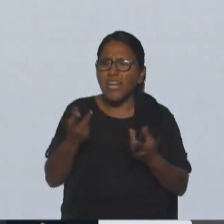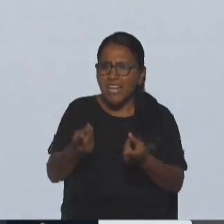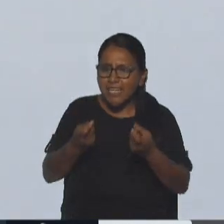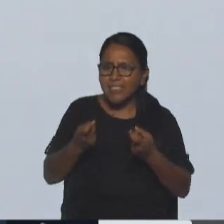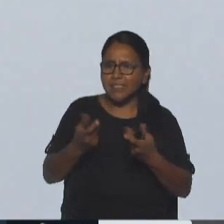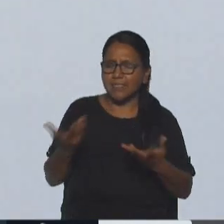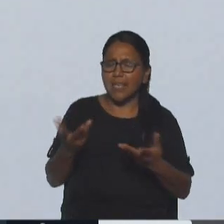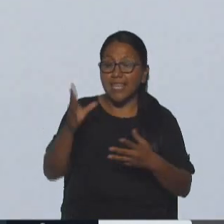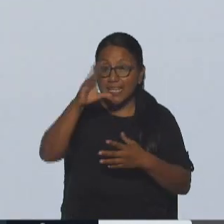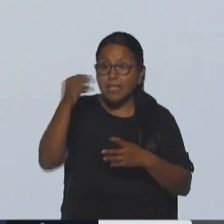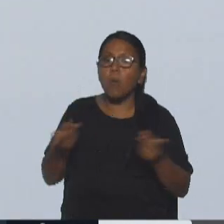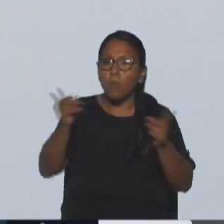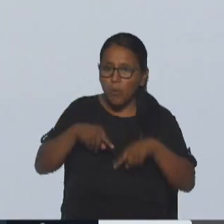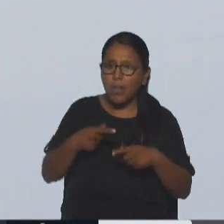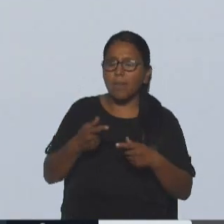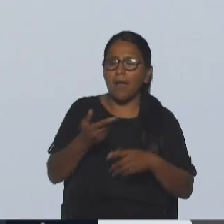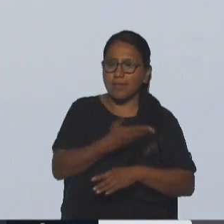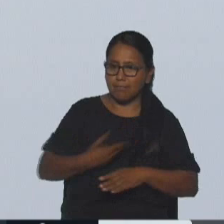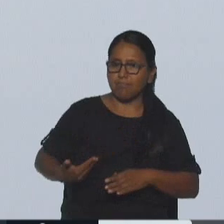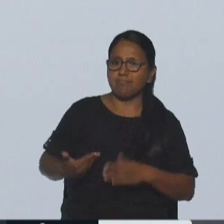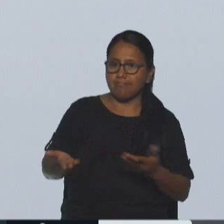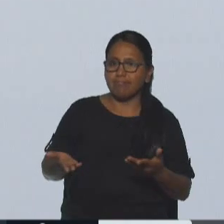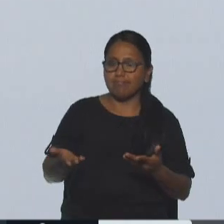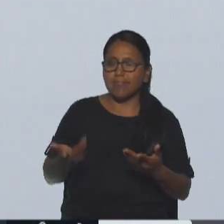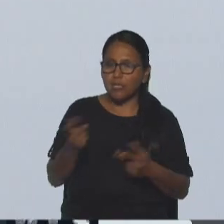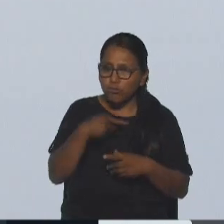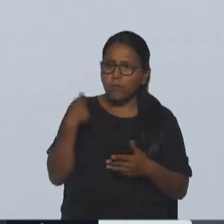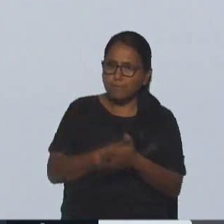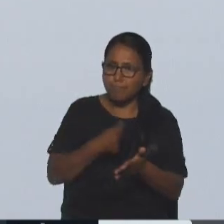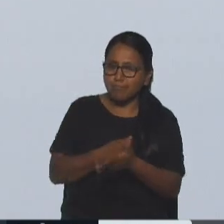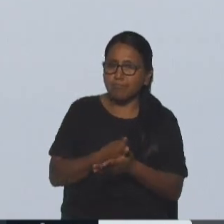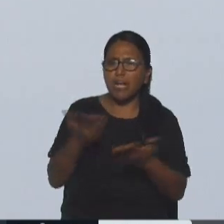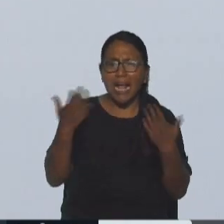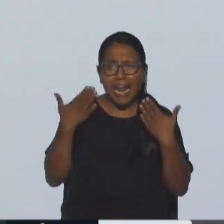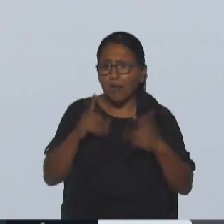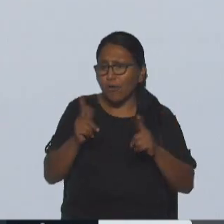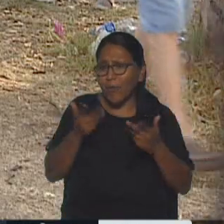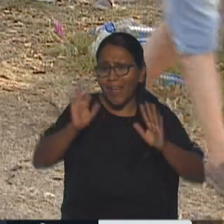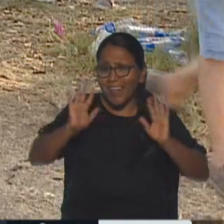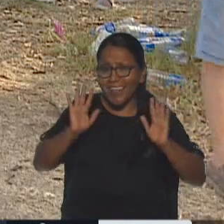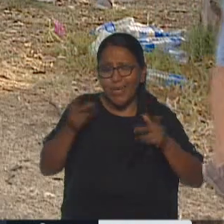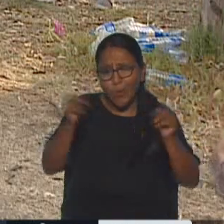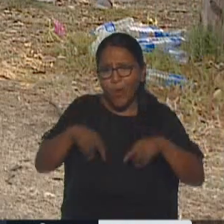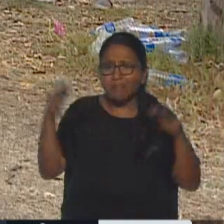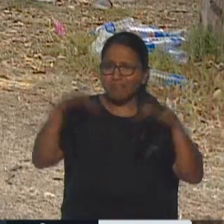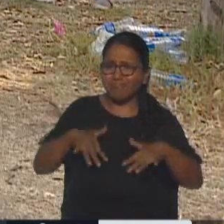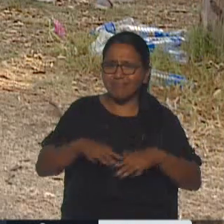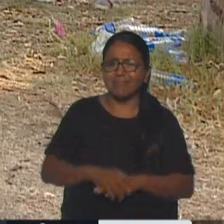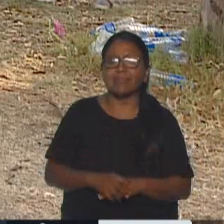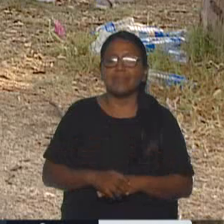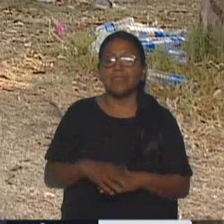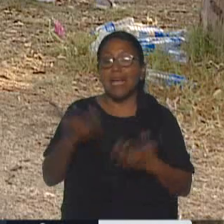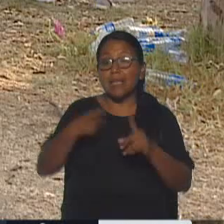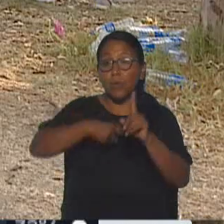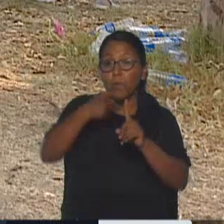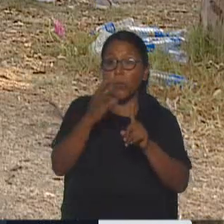necesidad de que Cristina vuelva a conducirnos. Y estamos en esto militando, no hay calor que nos detenga. Hace 40 grados de